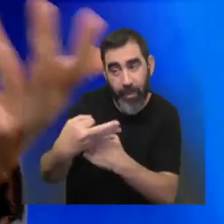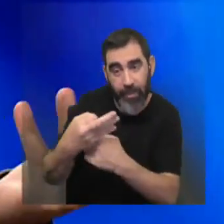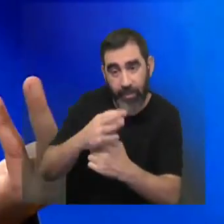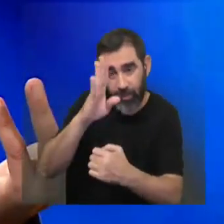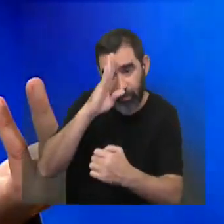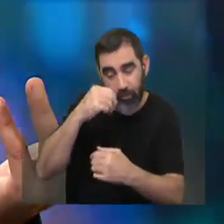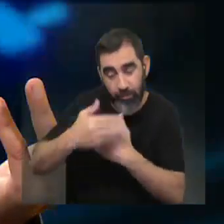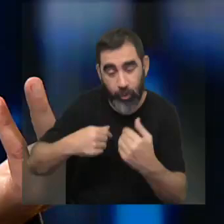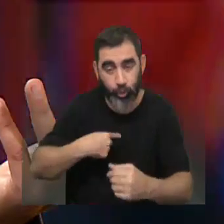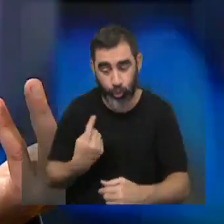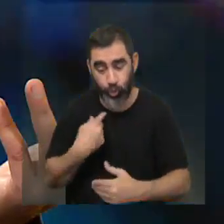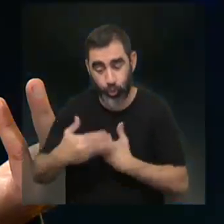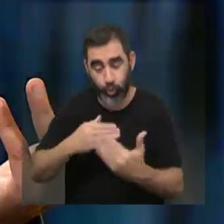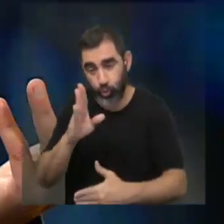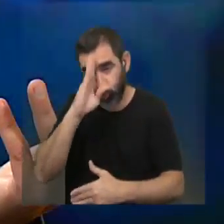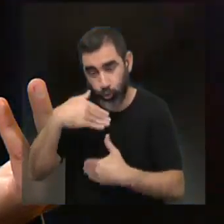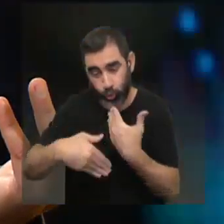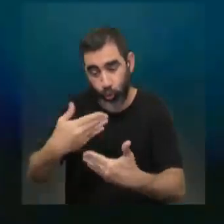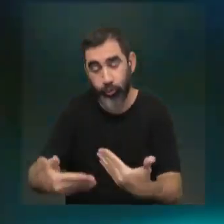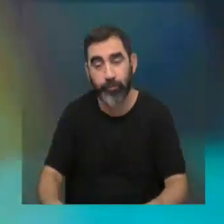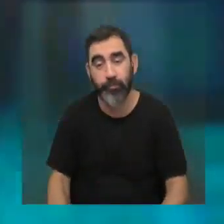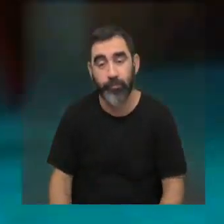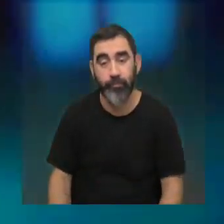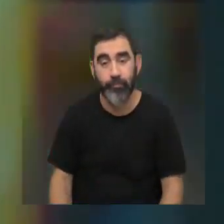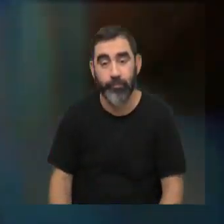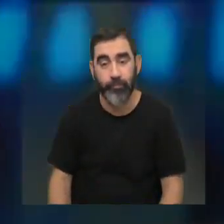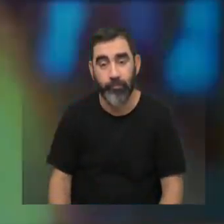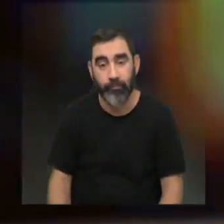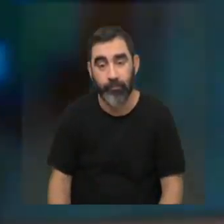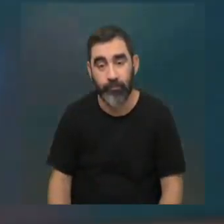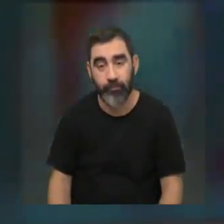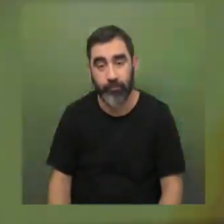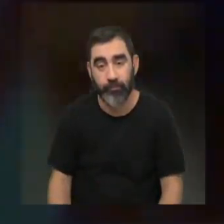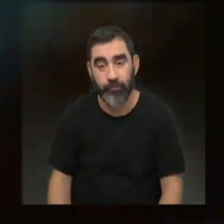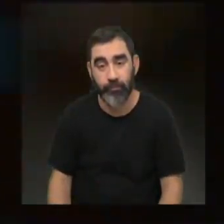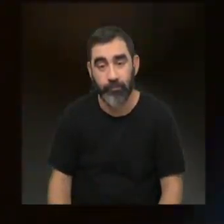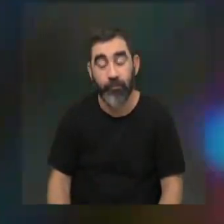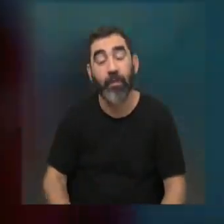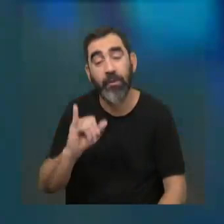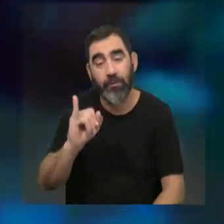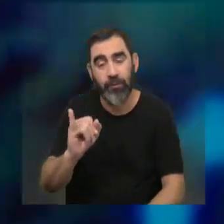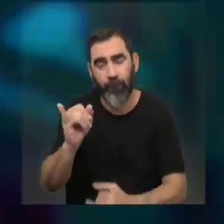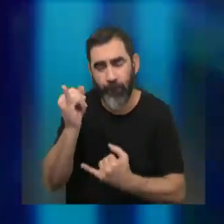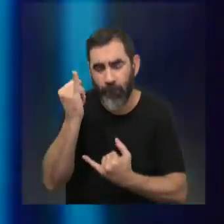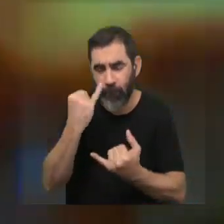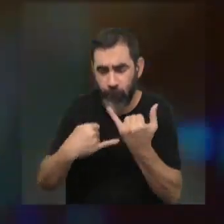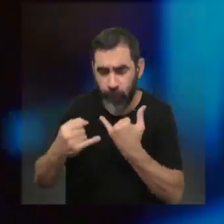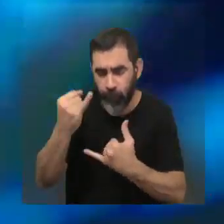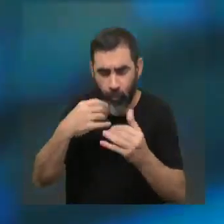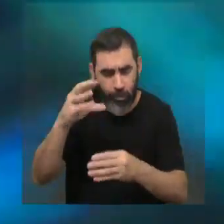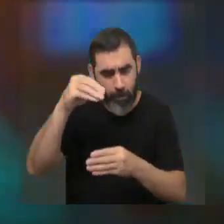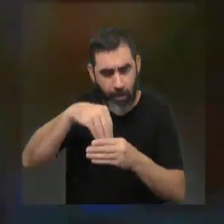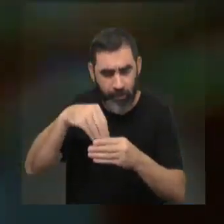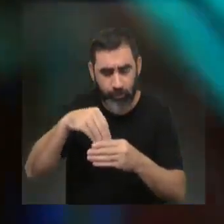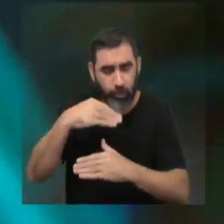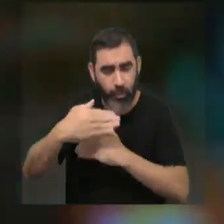seguir aprendiendo por su cuenta. Bueno, a ver, por un lado tiene que ver con enorme cantidad de datos que son parte de